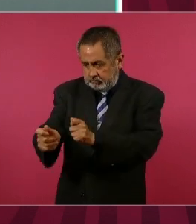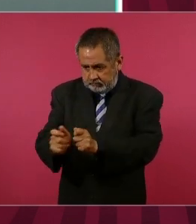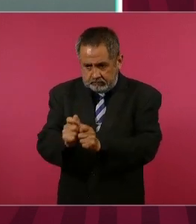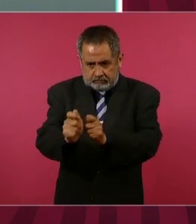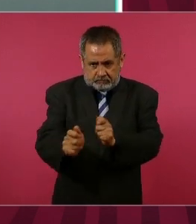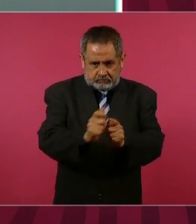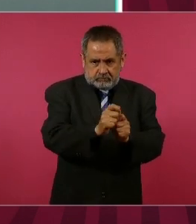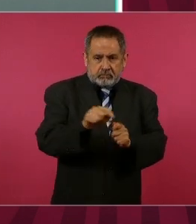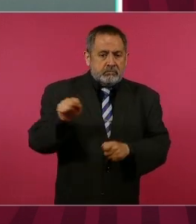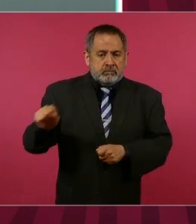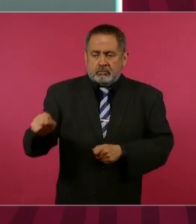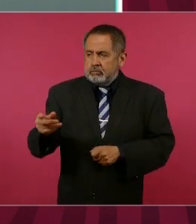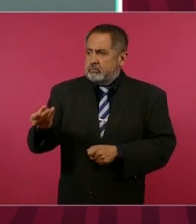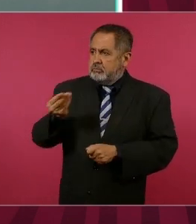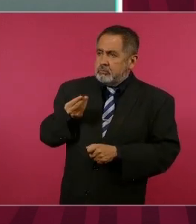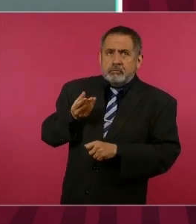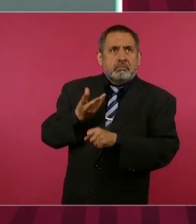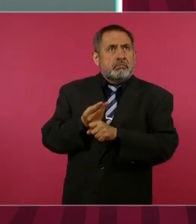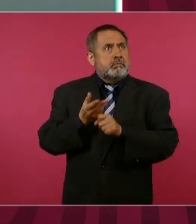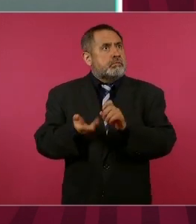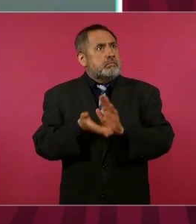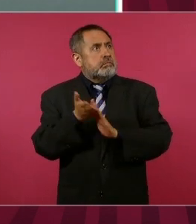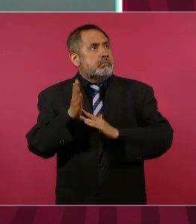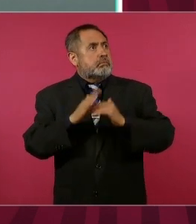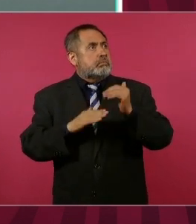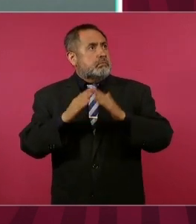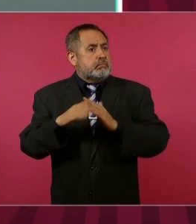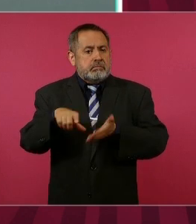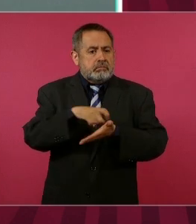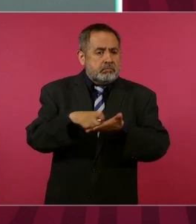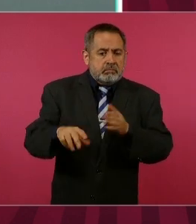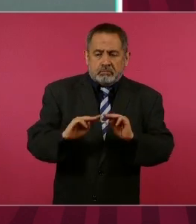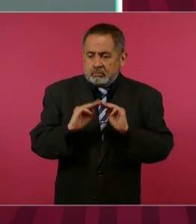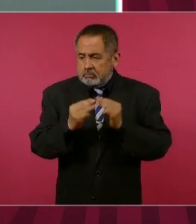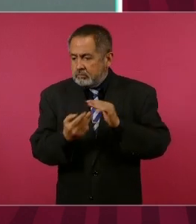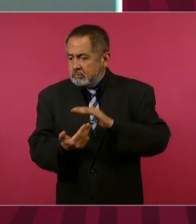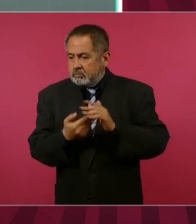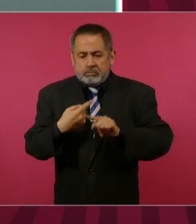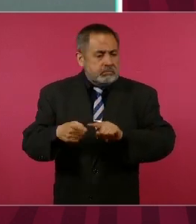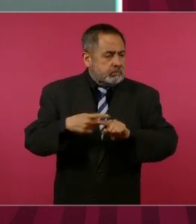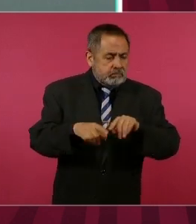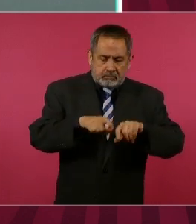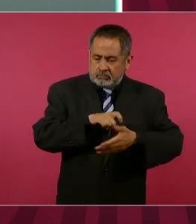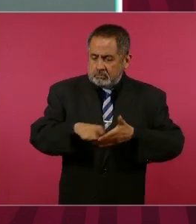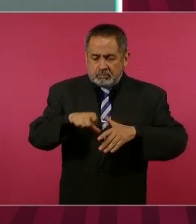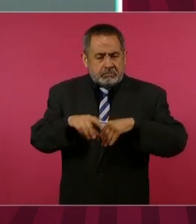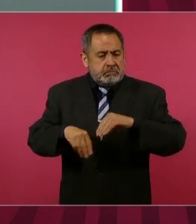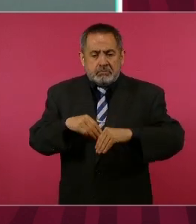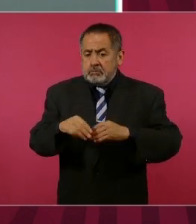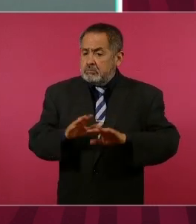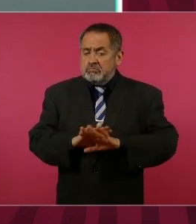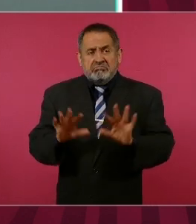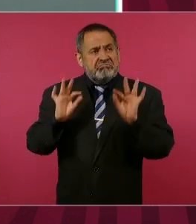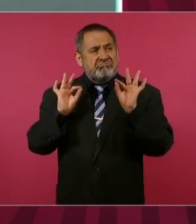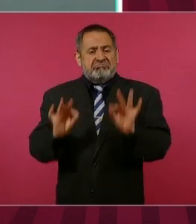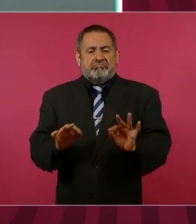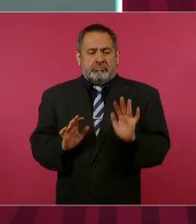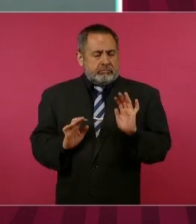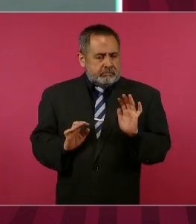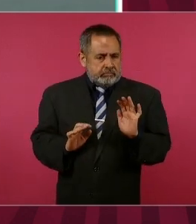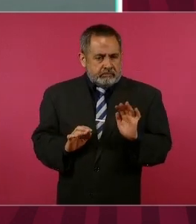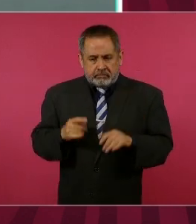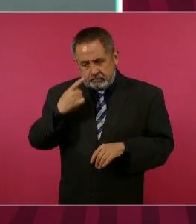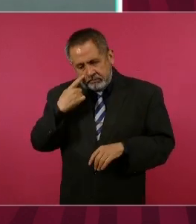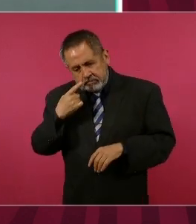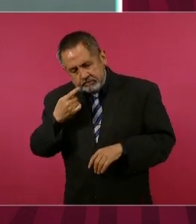recuperar, rehabilitar y equipar los centros de salud de sus comunidades, garantizando los